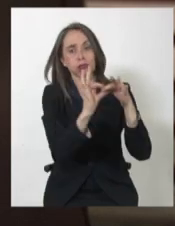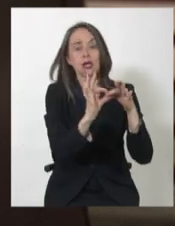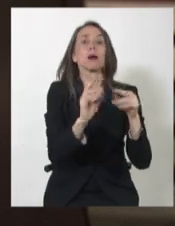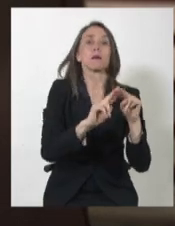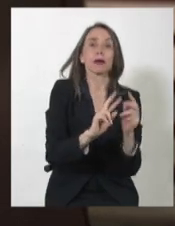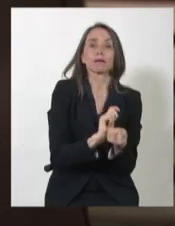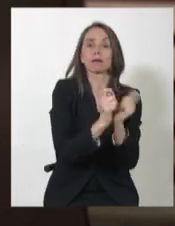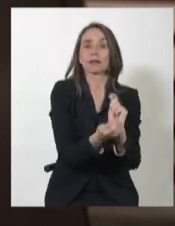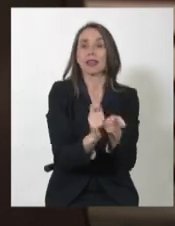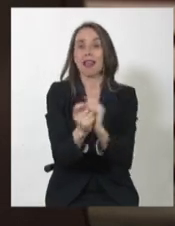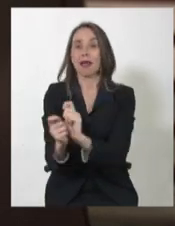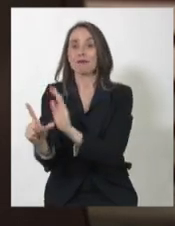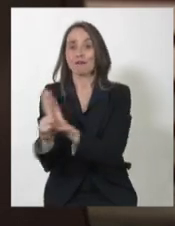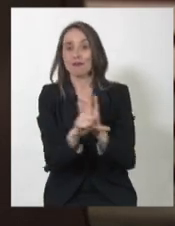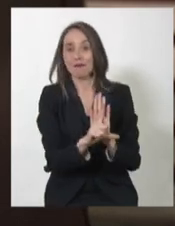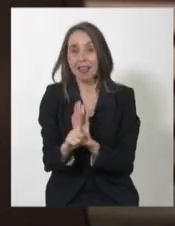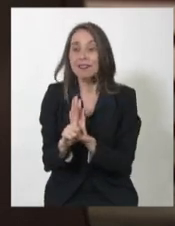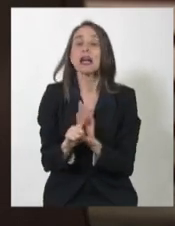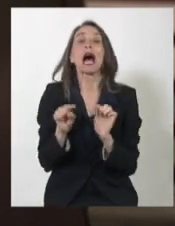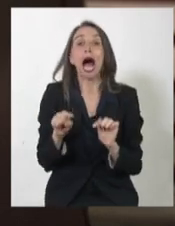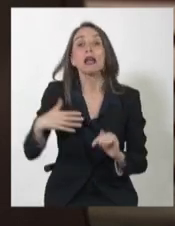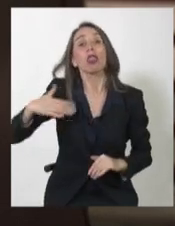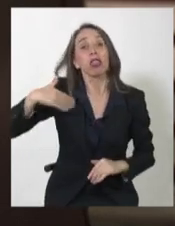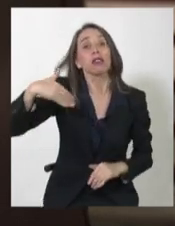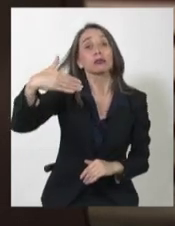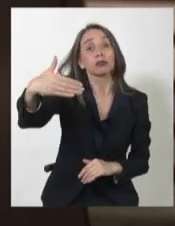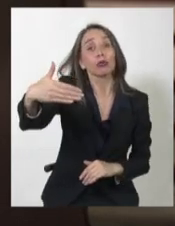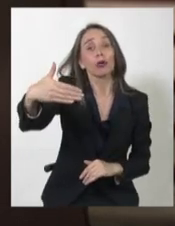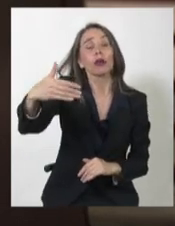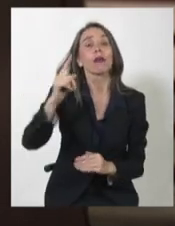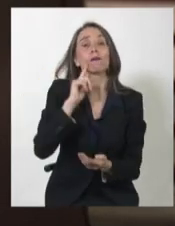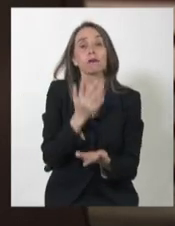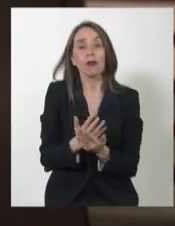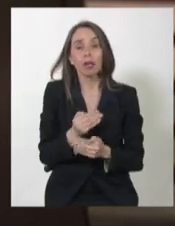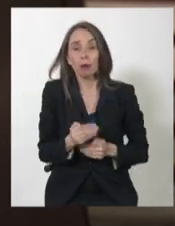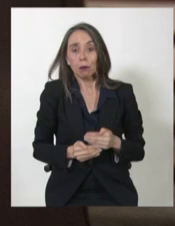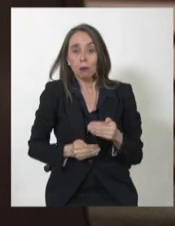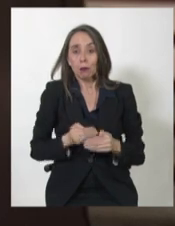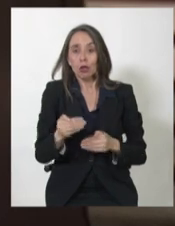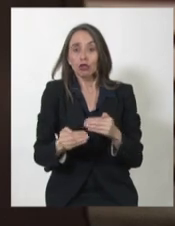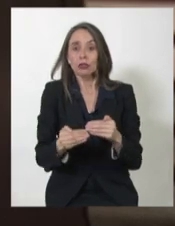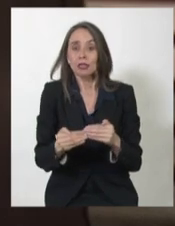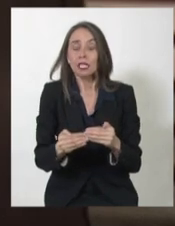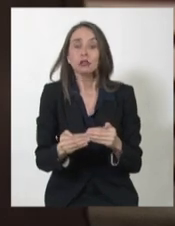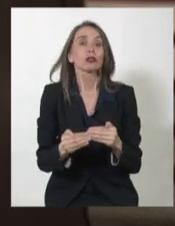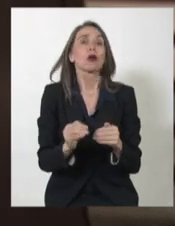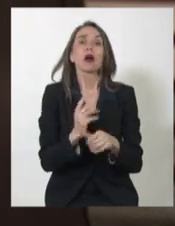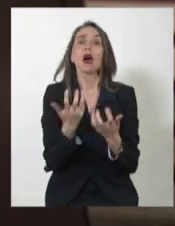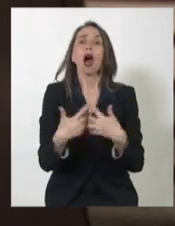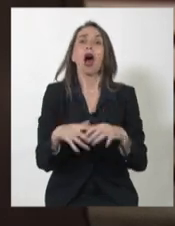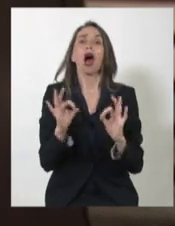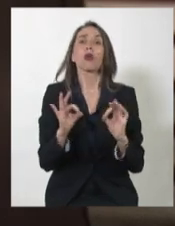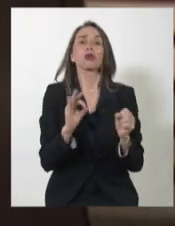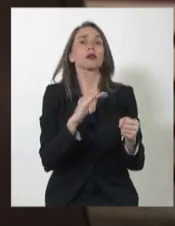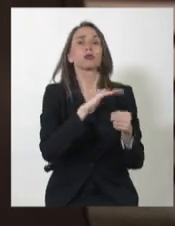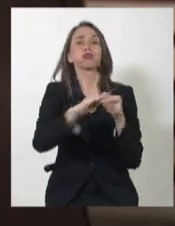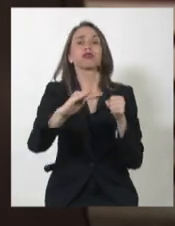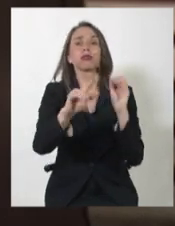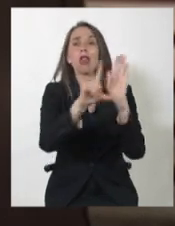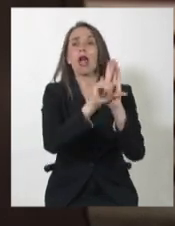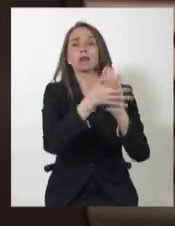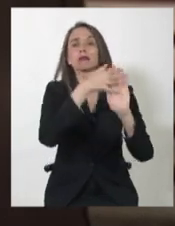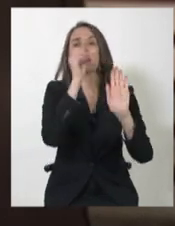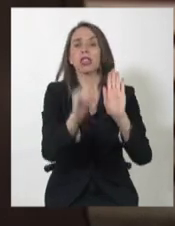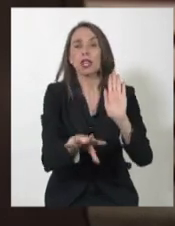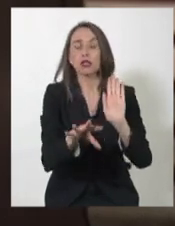de otras. Y va a producirse también un proceso de derogación tácita, porque las